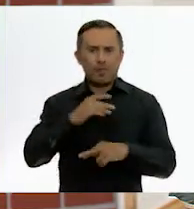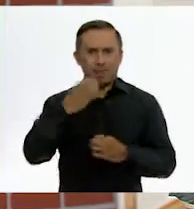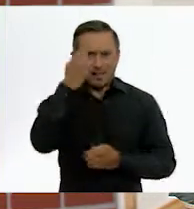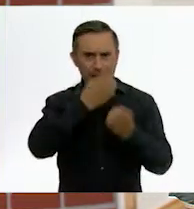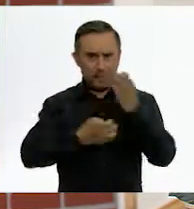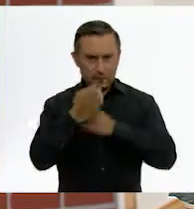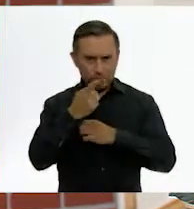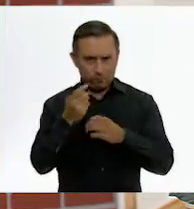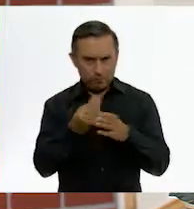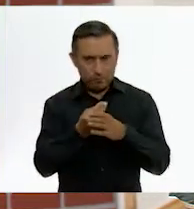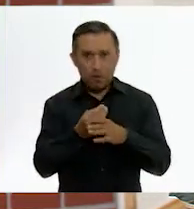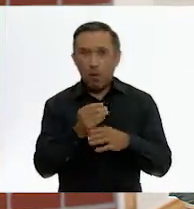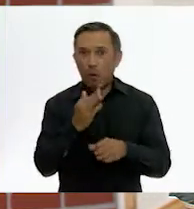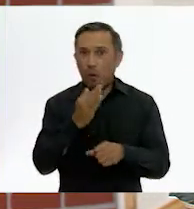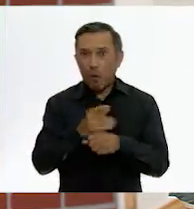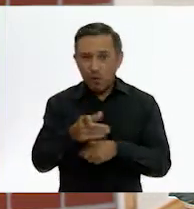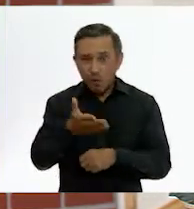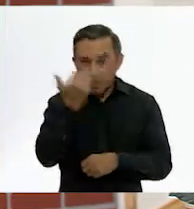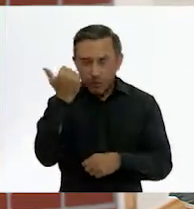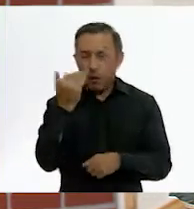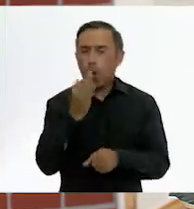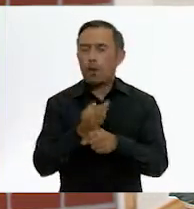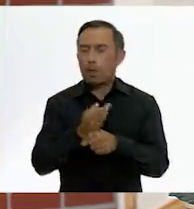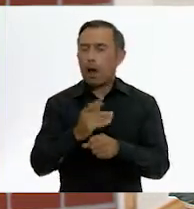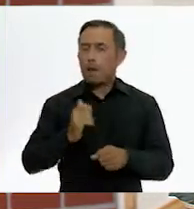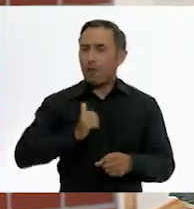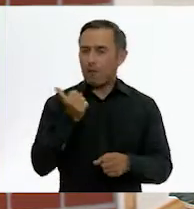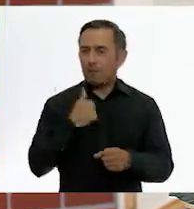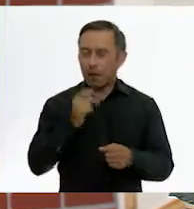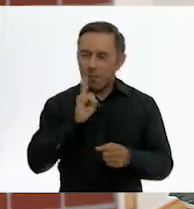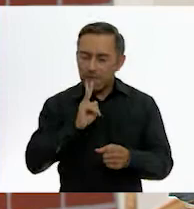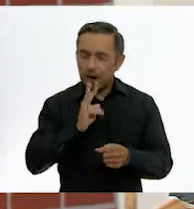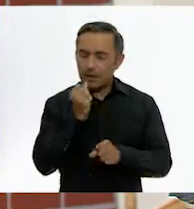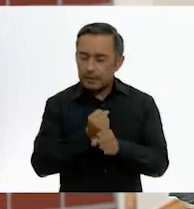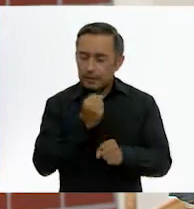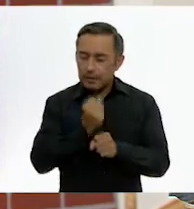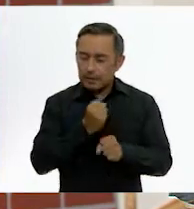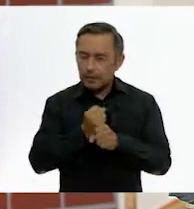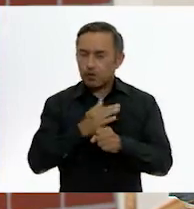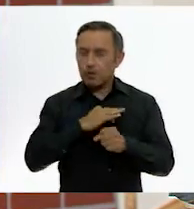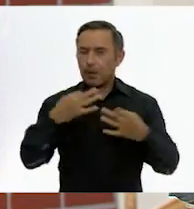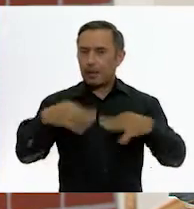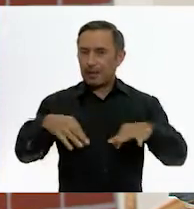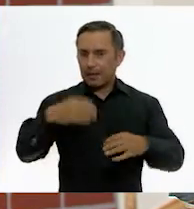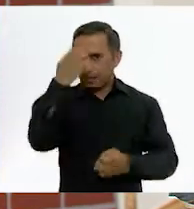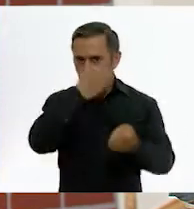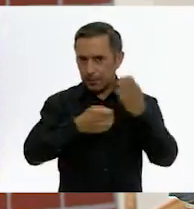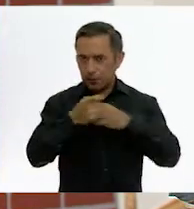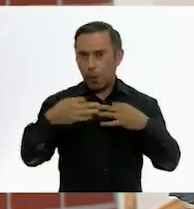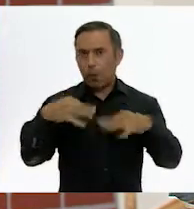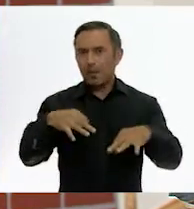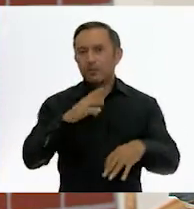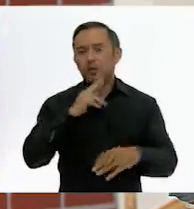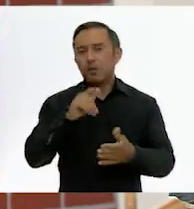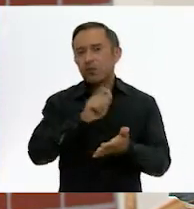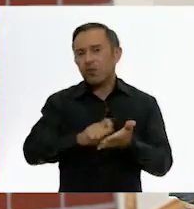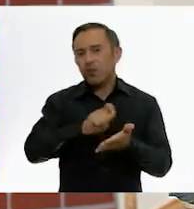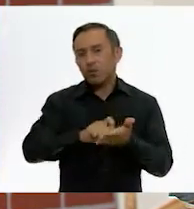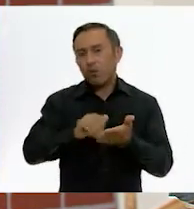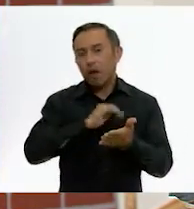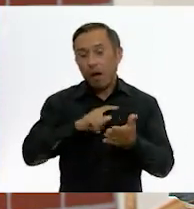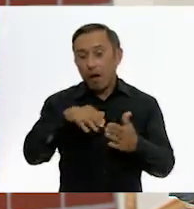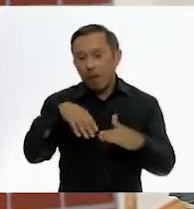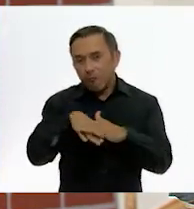y si no este es el momento ensaya y contesta a tus exámenes en este tipo de hojas de respuestas para que te vayas familiarizando con